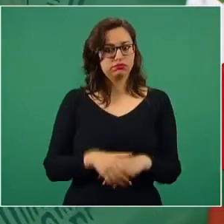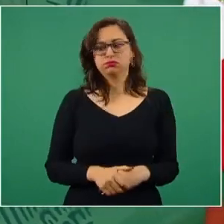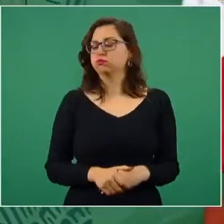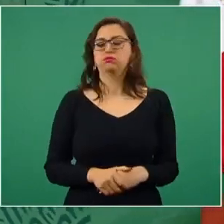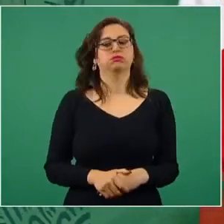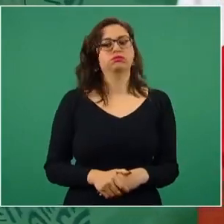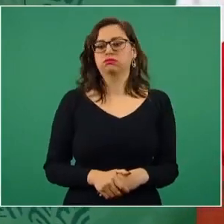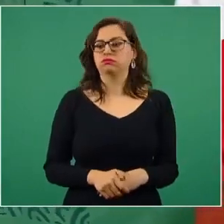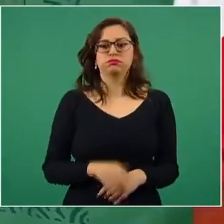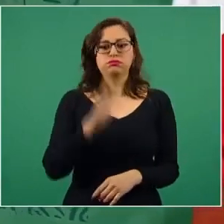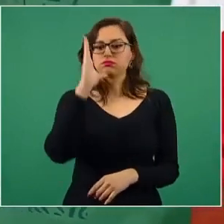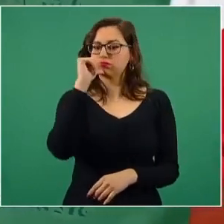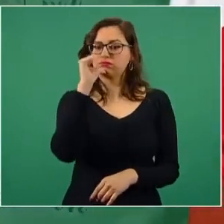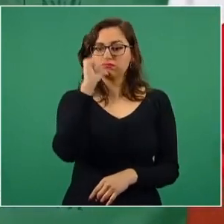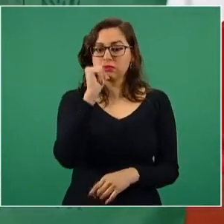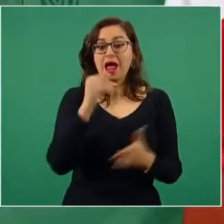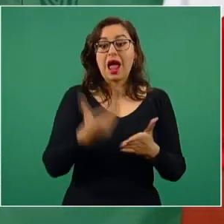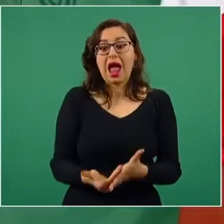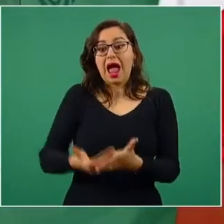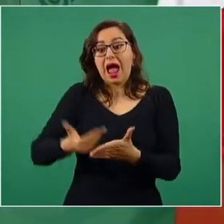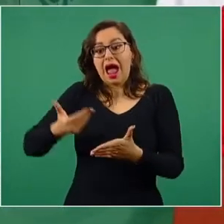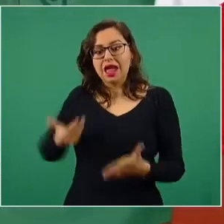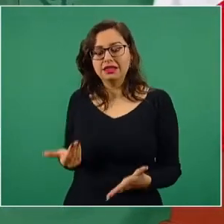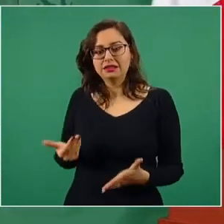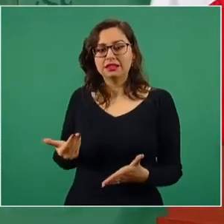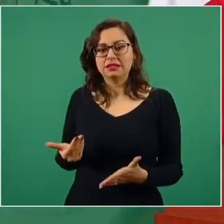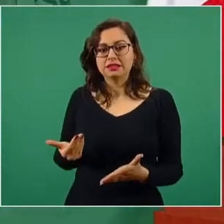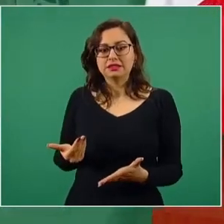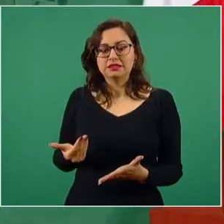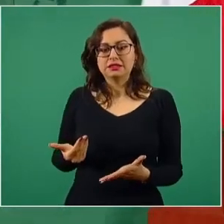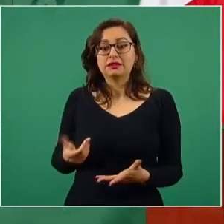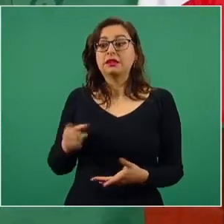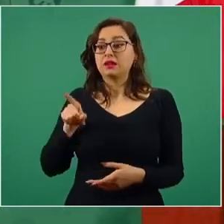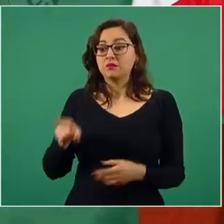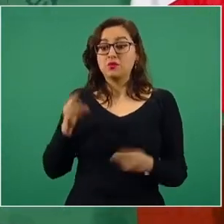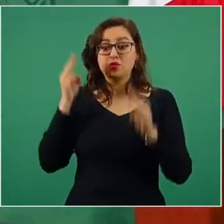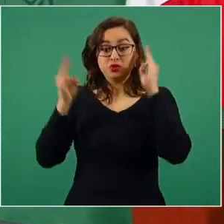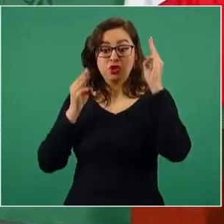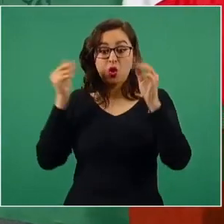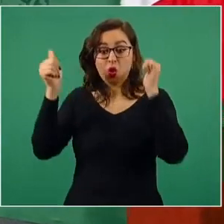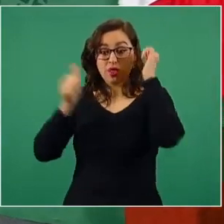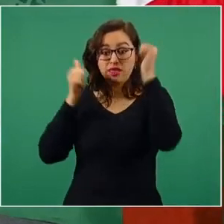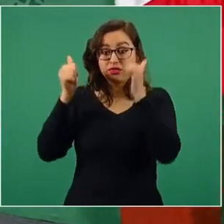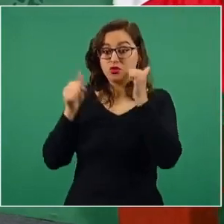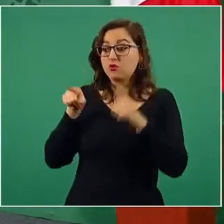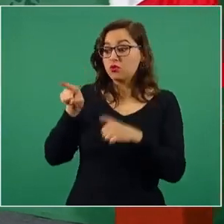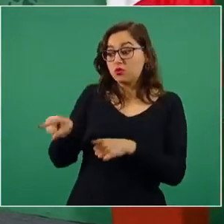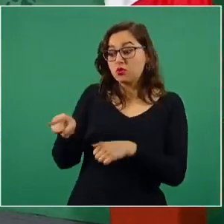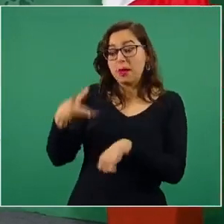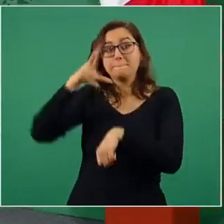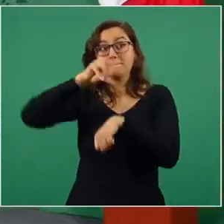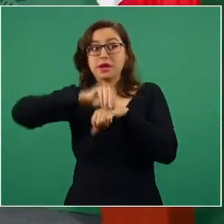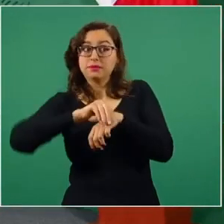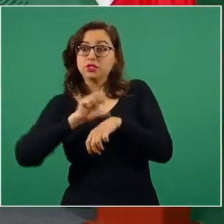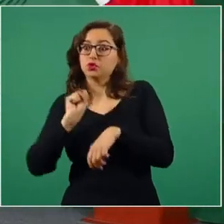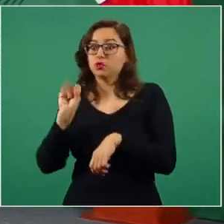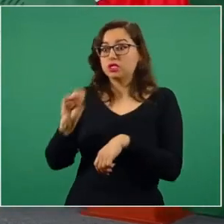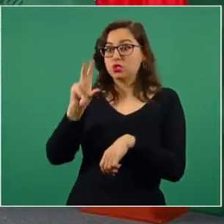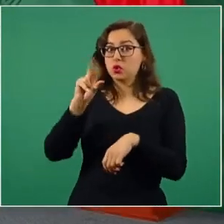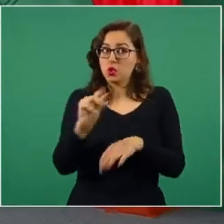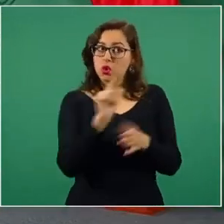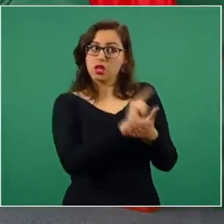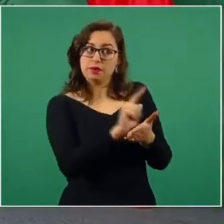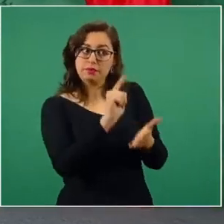porque es un monumento histórico y además porque se desgasta. Por